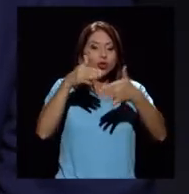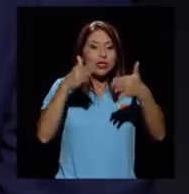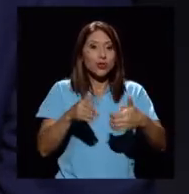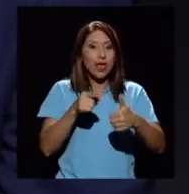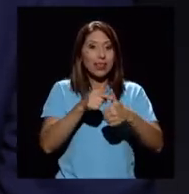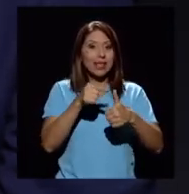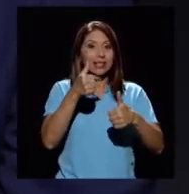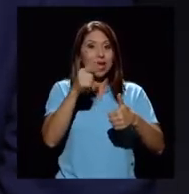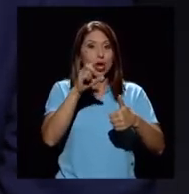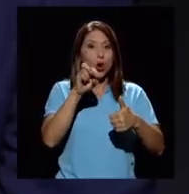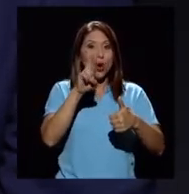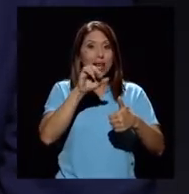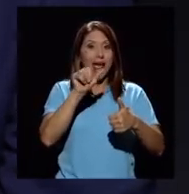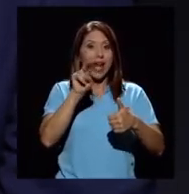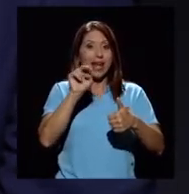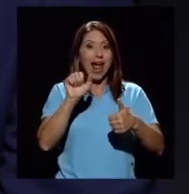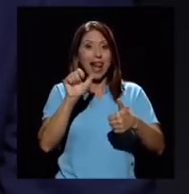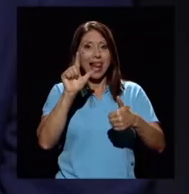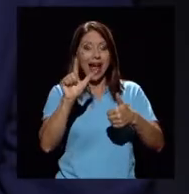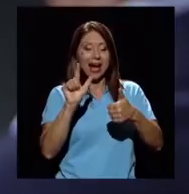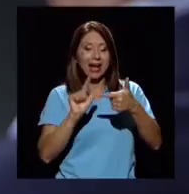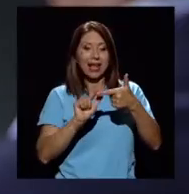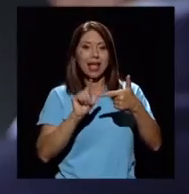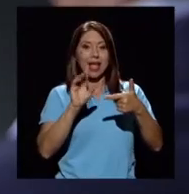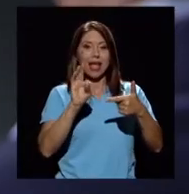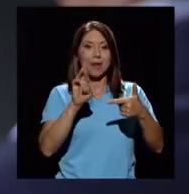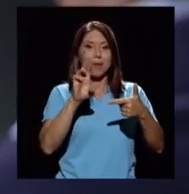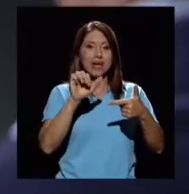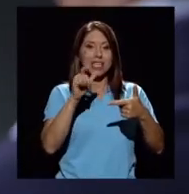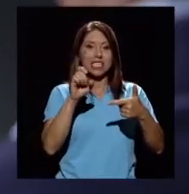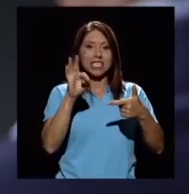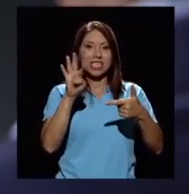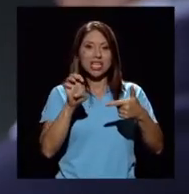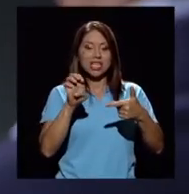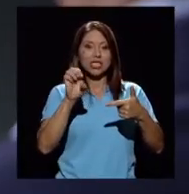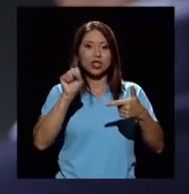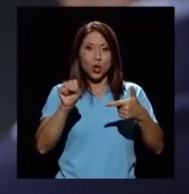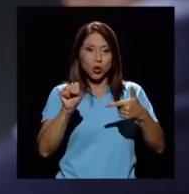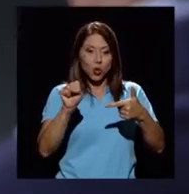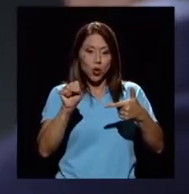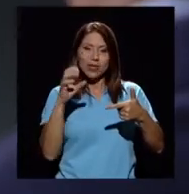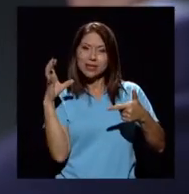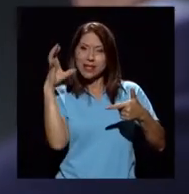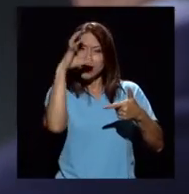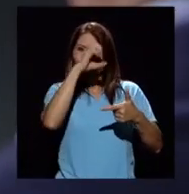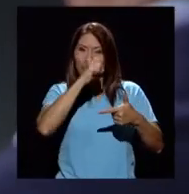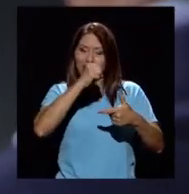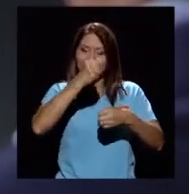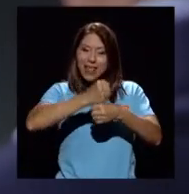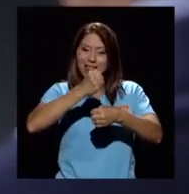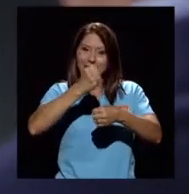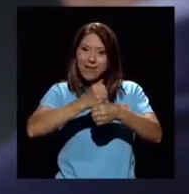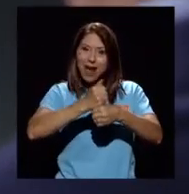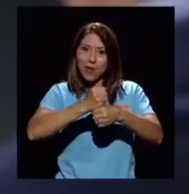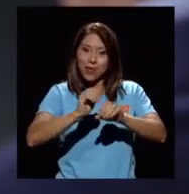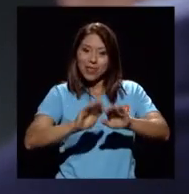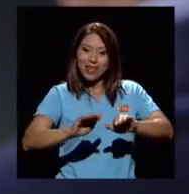Soto, encontraron que se reduce el trabajo infantil